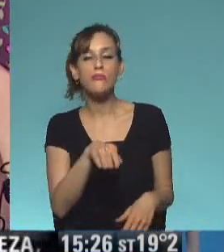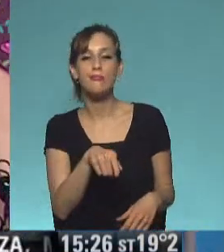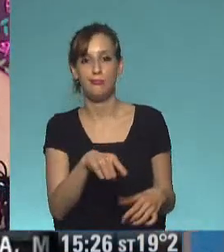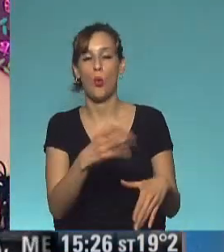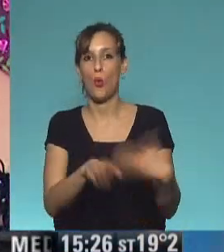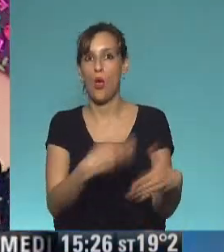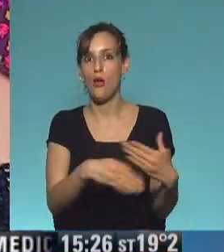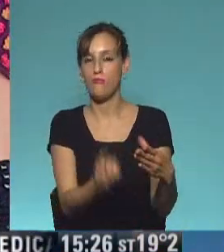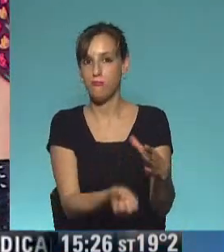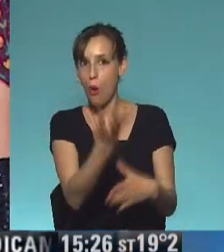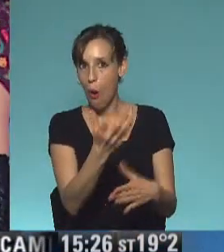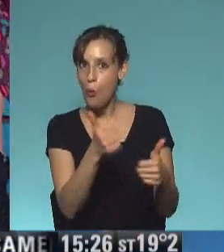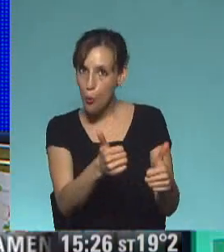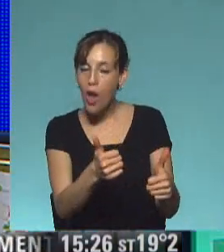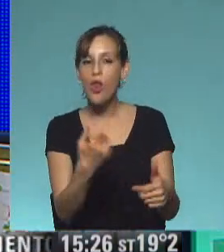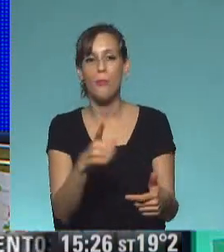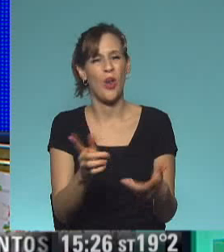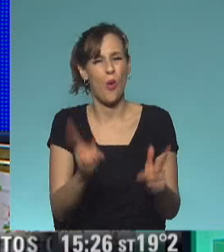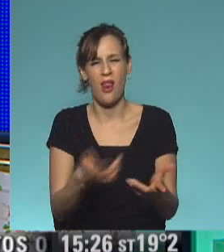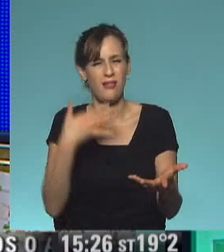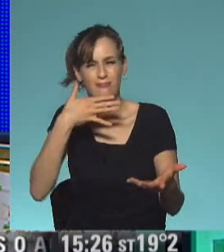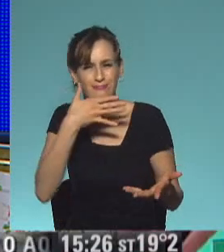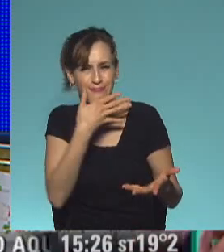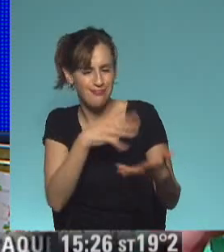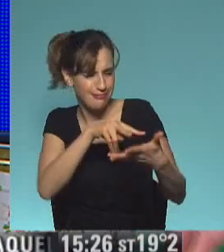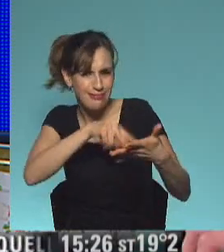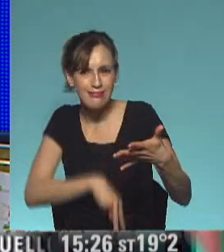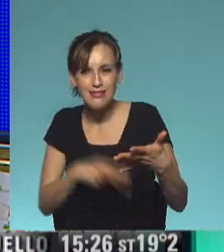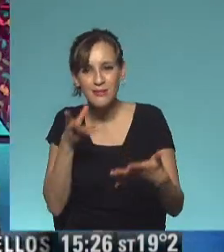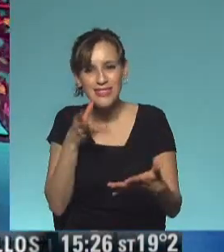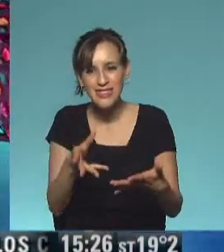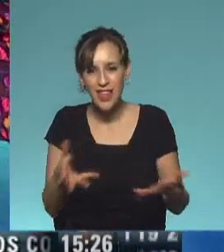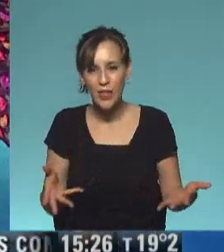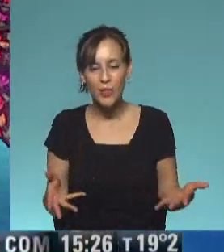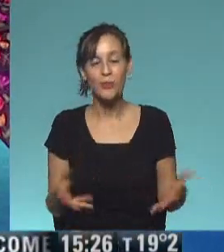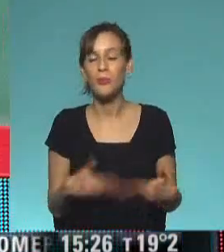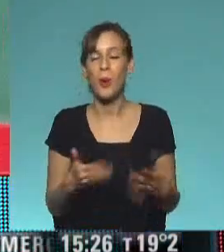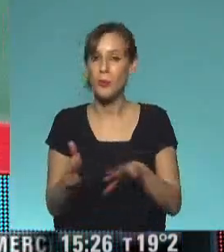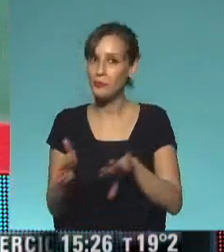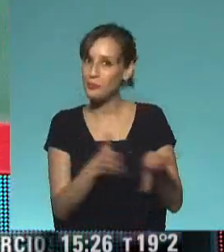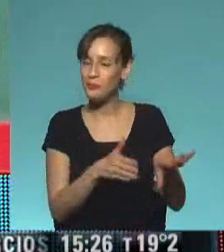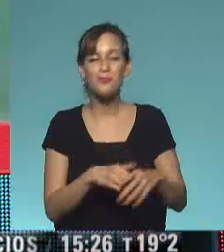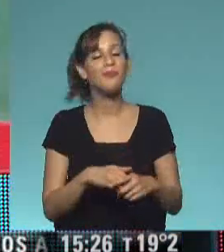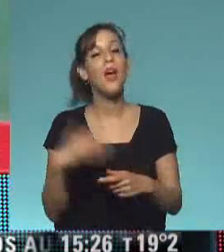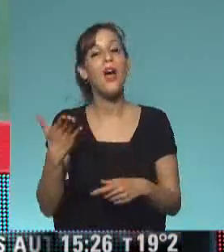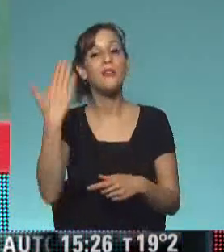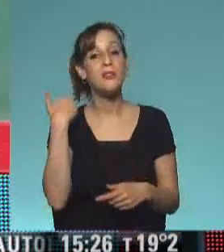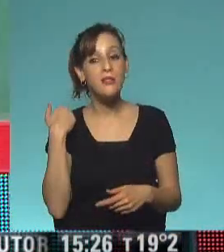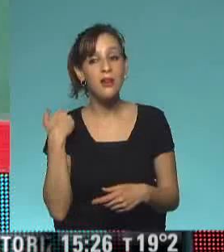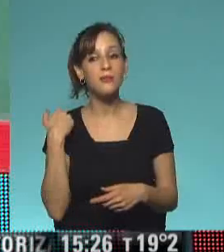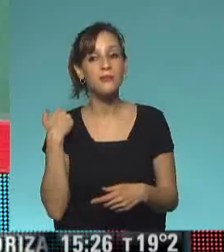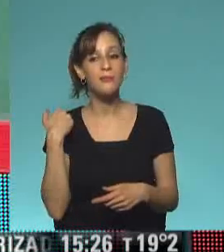juego. Claro, pero mirá lo que hizo. Sí, bueno, es mucho. En fin. Bueno, ayer estuvimos